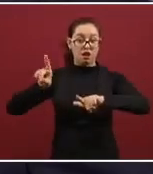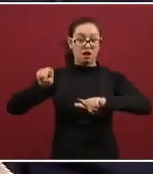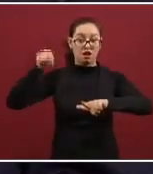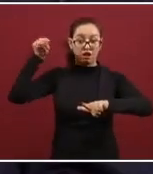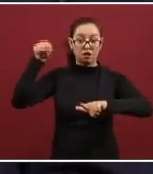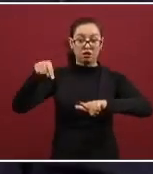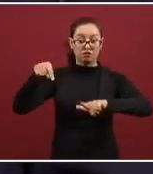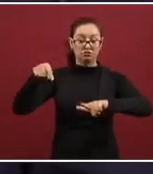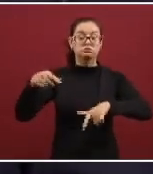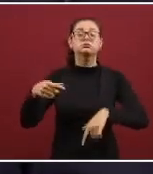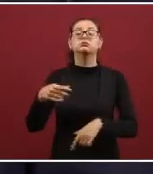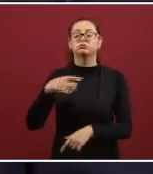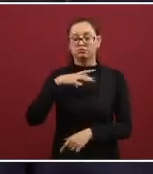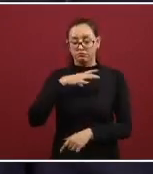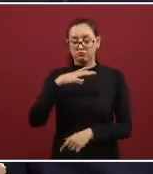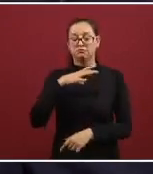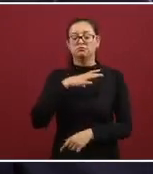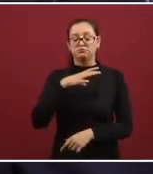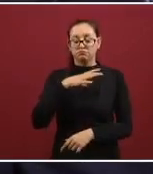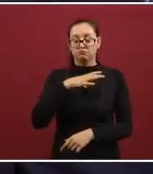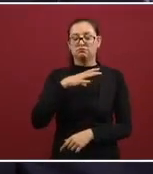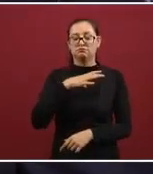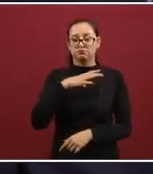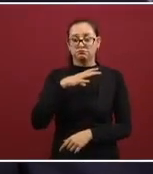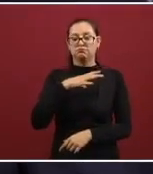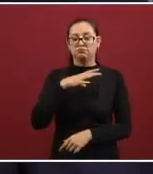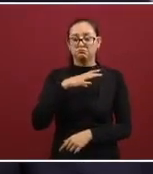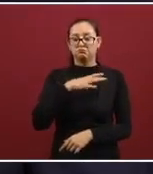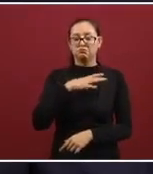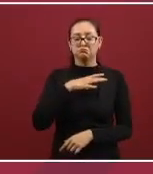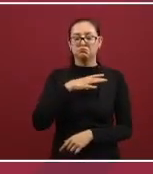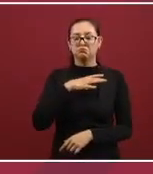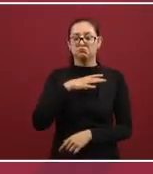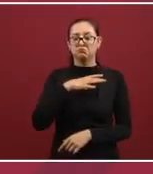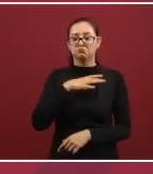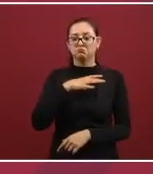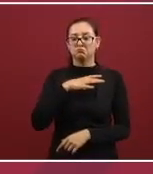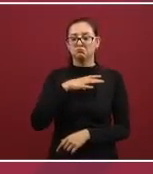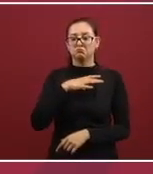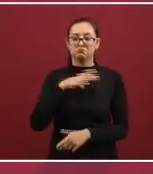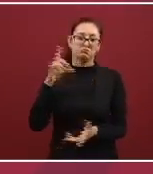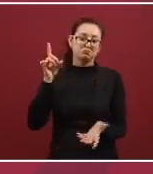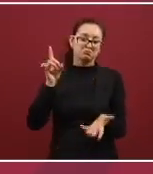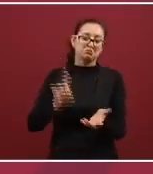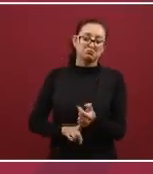hay también la coincidencia de